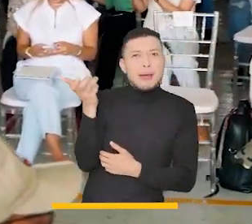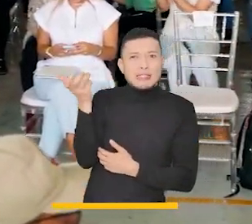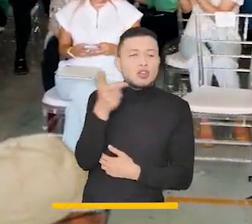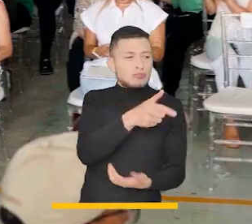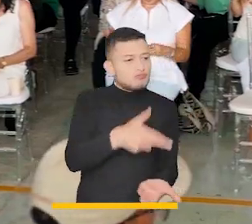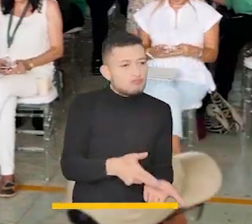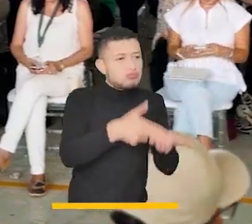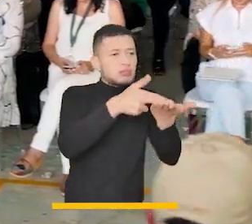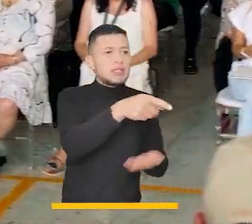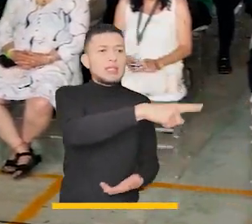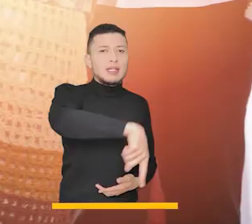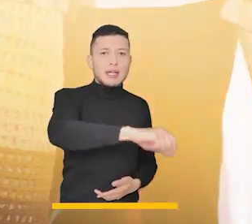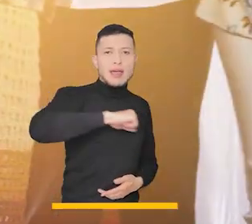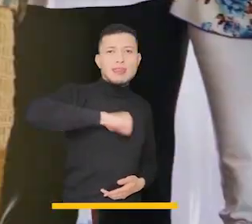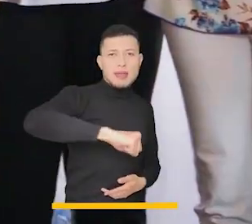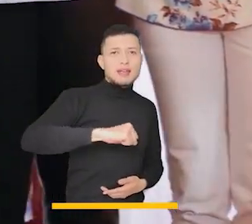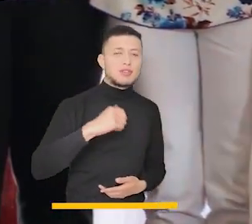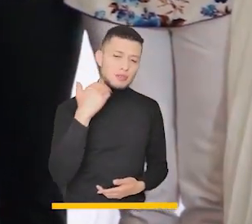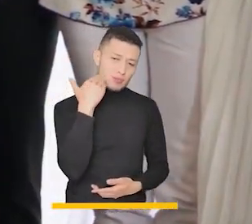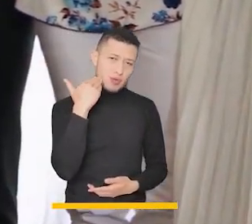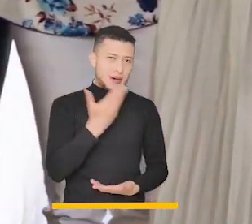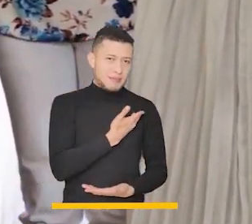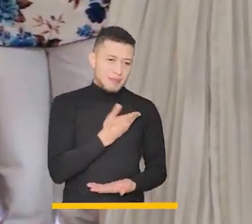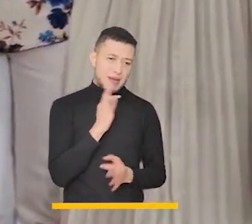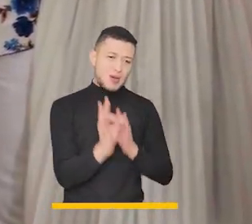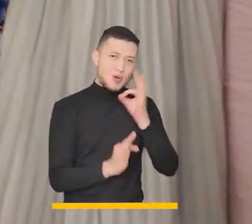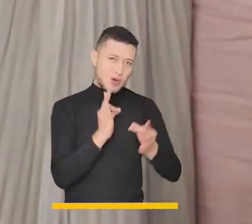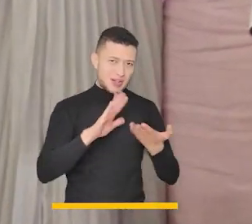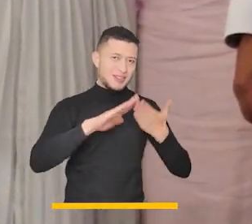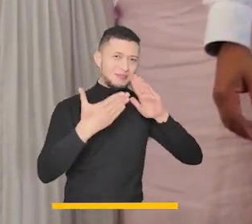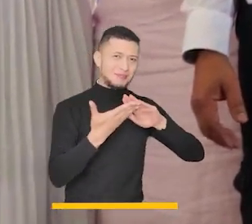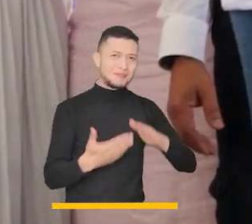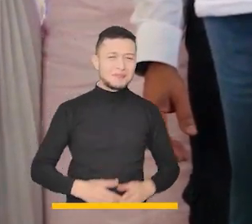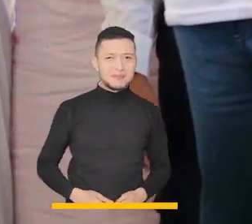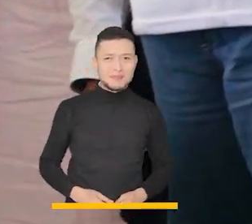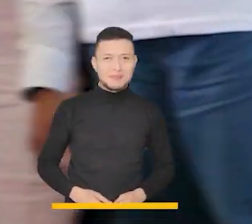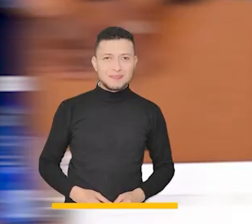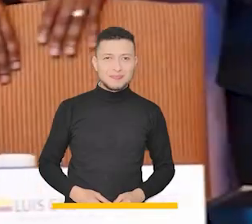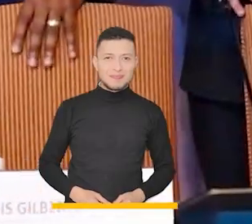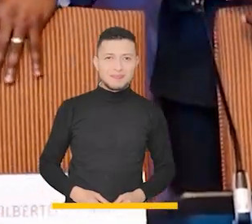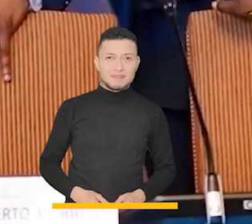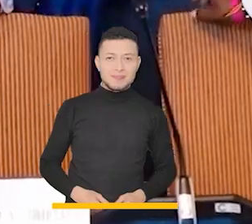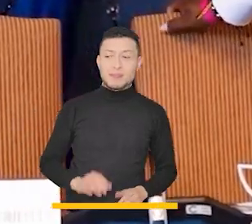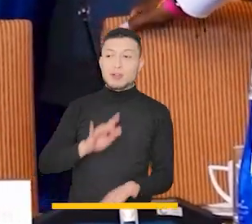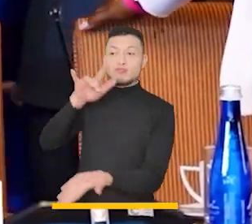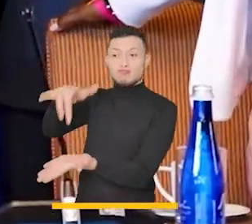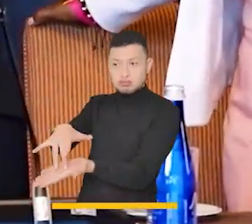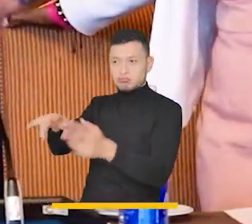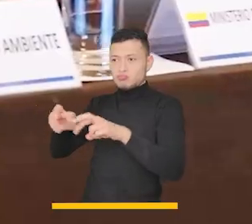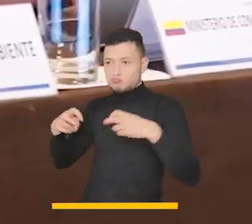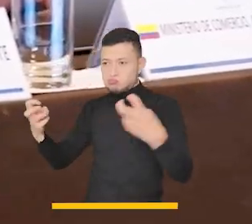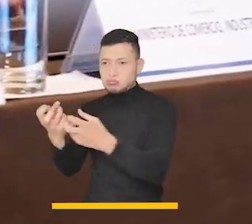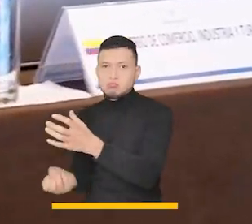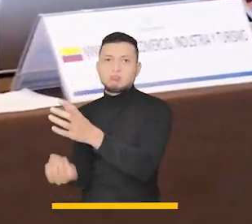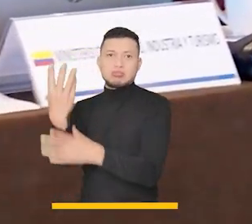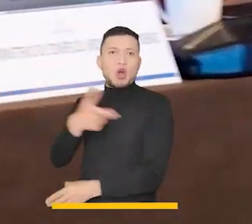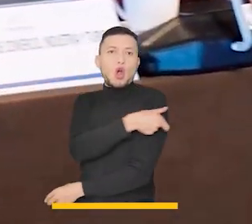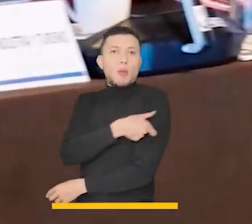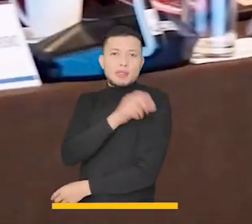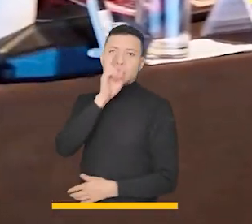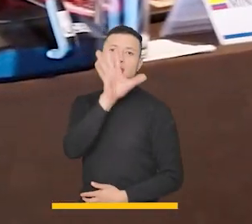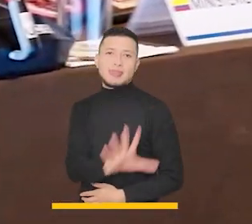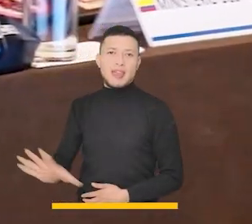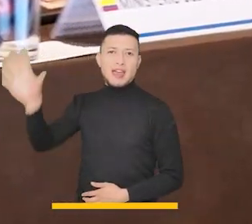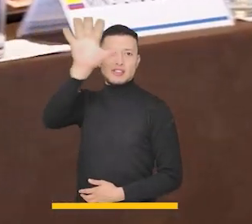subsidio pensional como muestra de reivindicación de los derechos de las madres comunitarias. Acompañamos la instalación de la